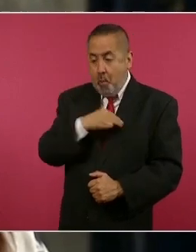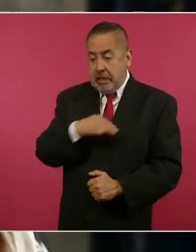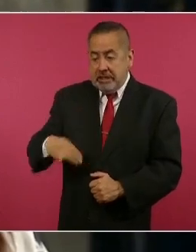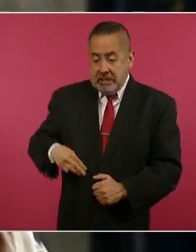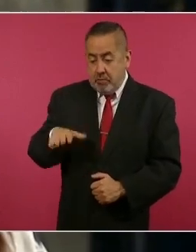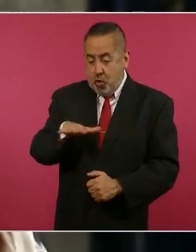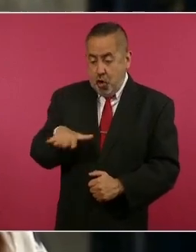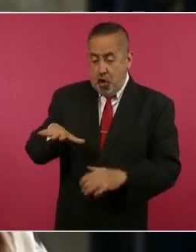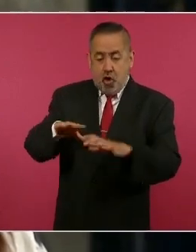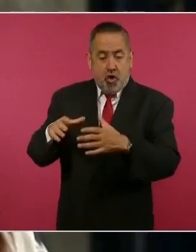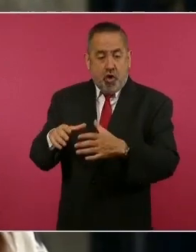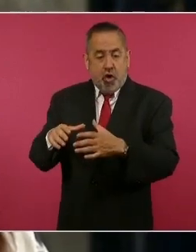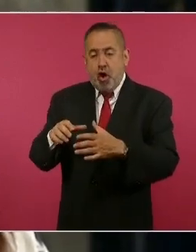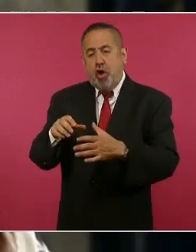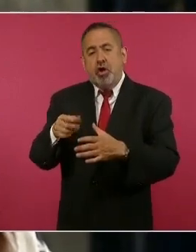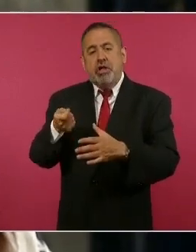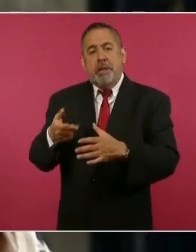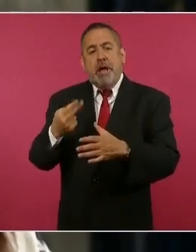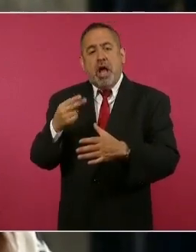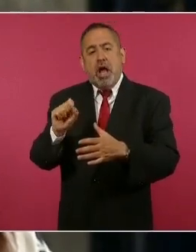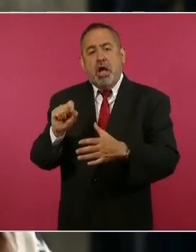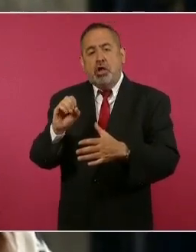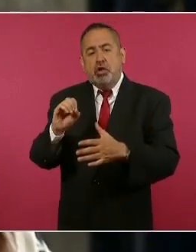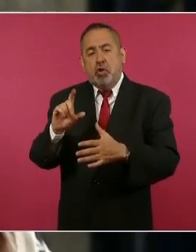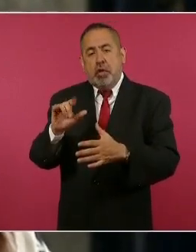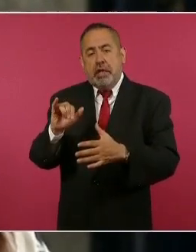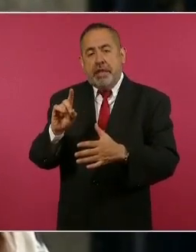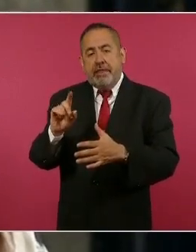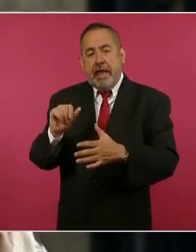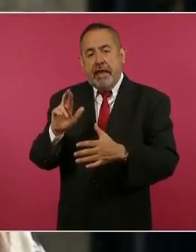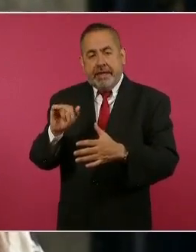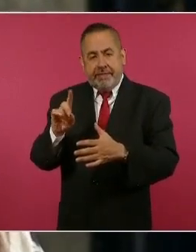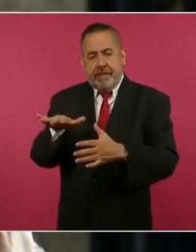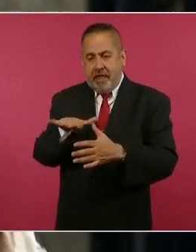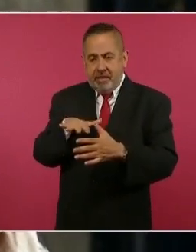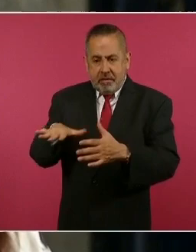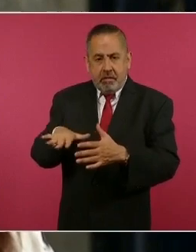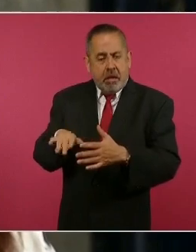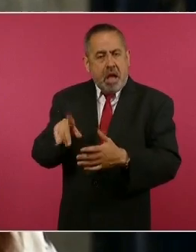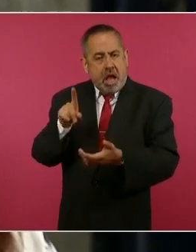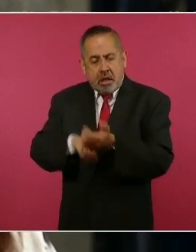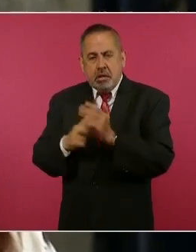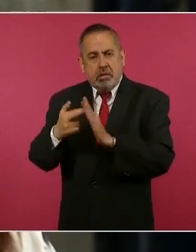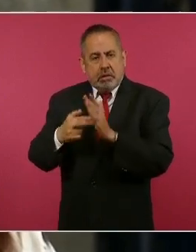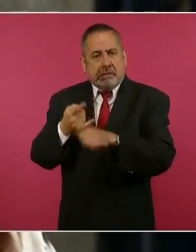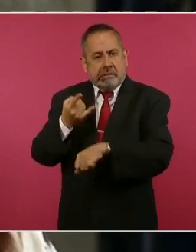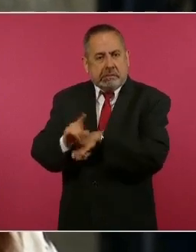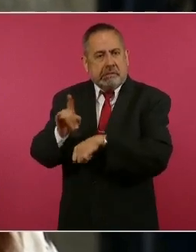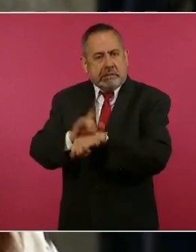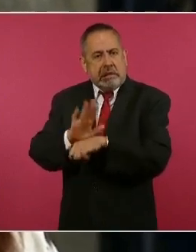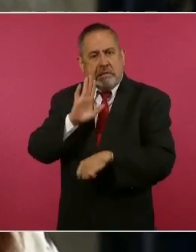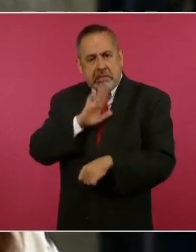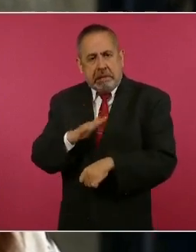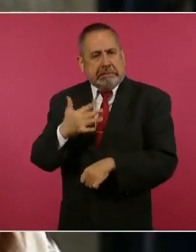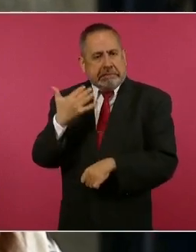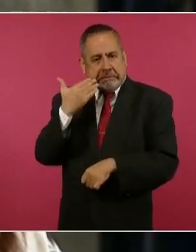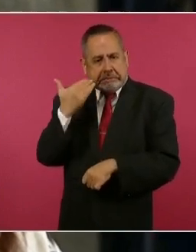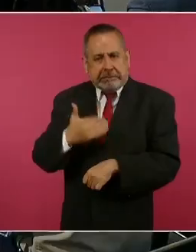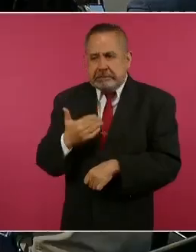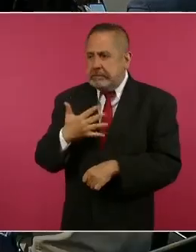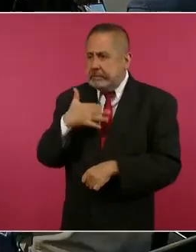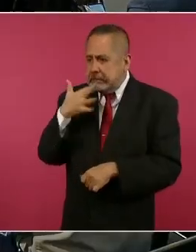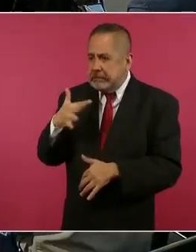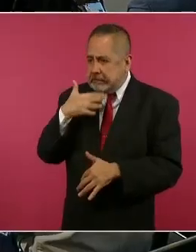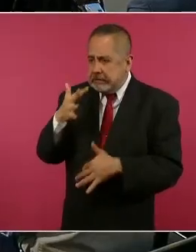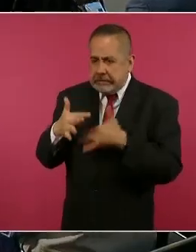me refiero al municipio de Solidaridad, se encuentra en una serie de irregularidades y corrupción actualmente y presenta